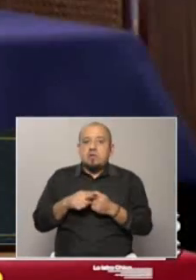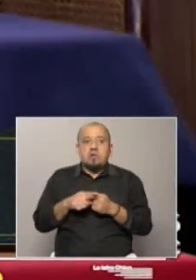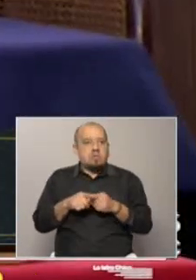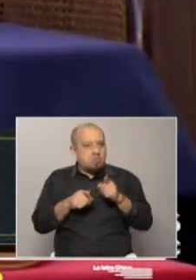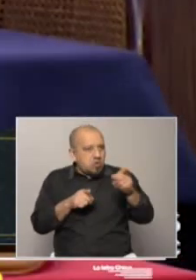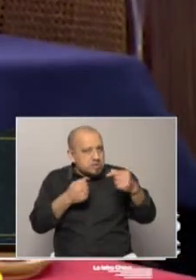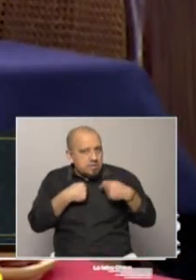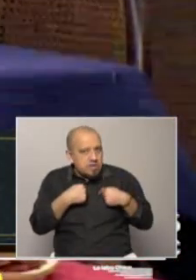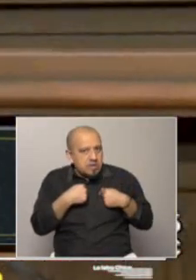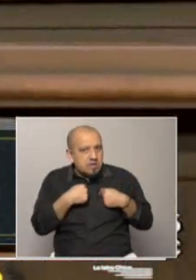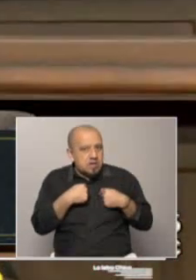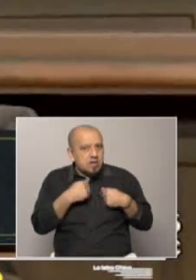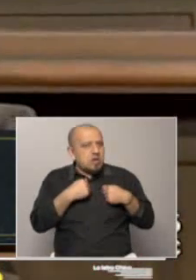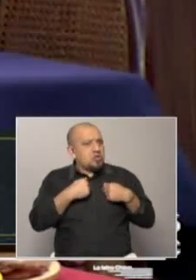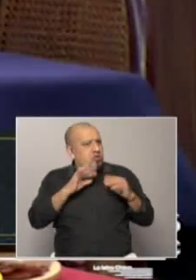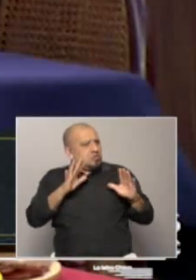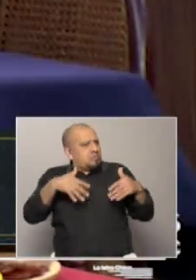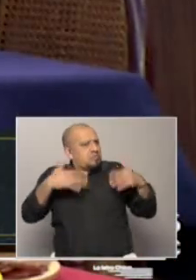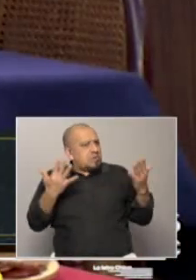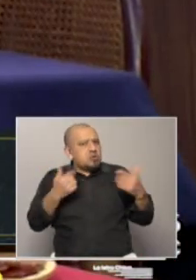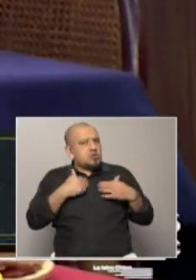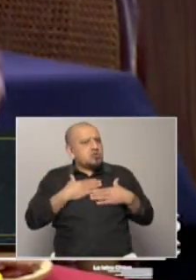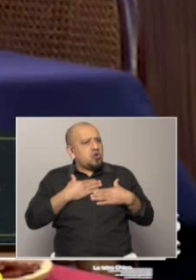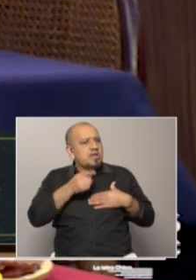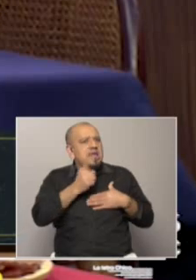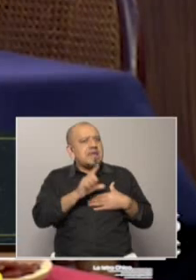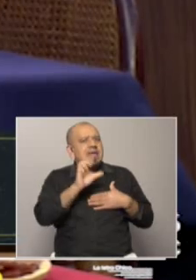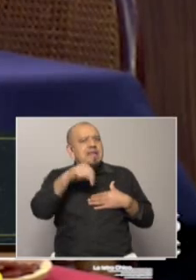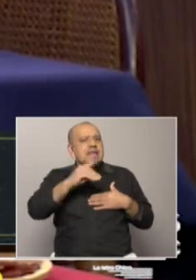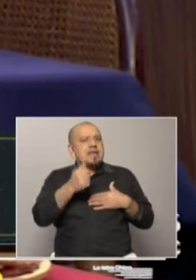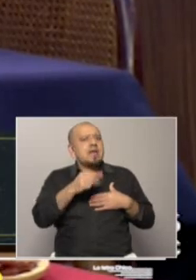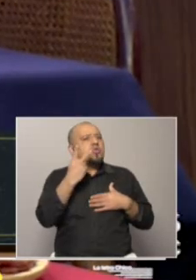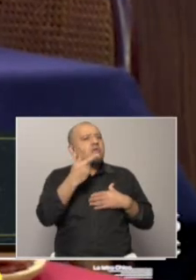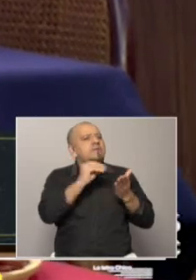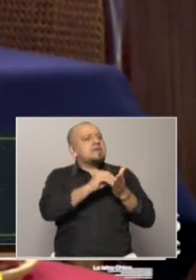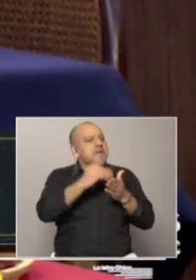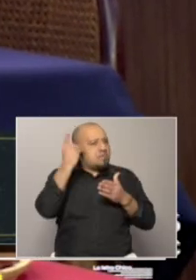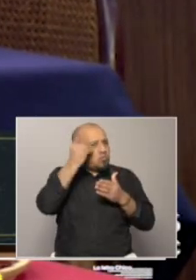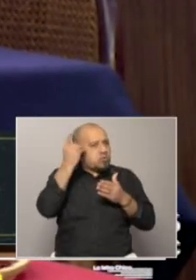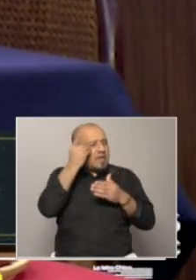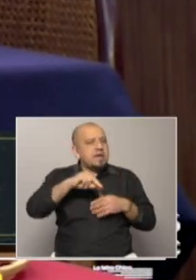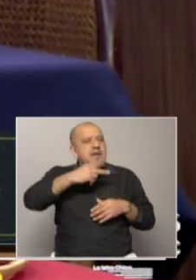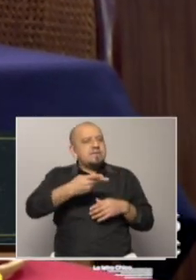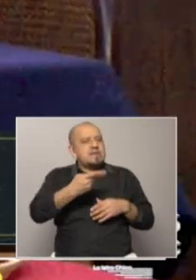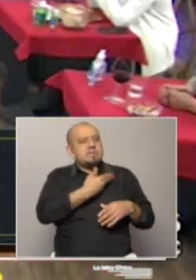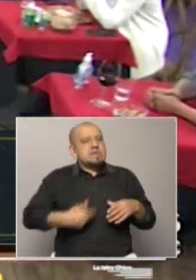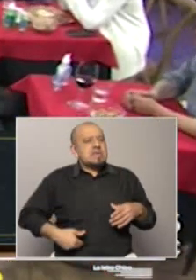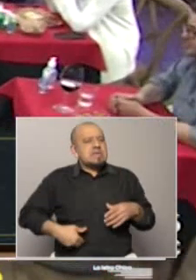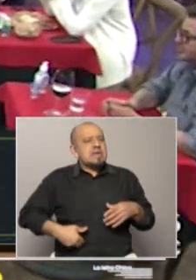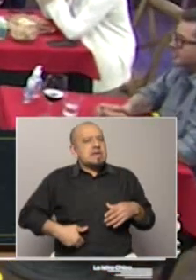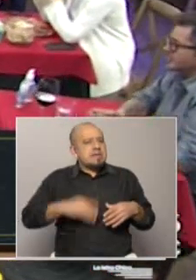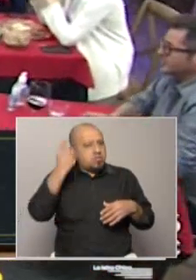mí. Yo soy alguien. Yo soy Glenda Rondán. Fui 2 veces diputada. Vicepresidenta de la Cámara de